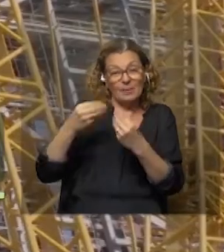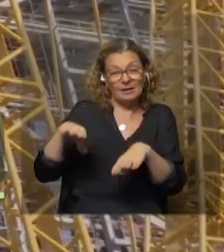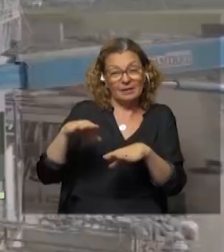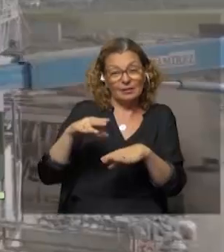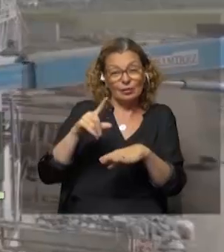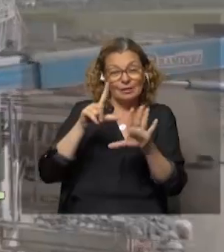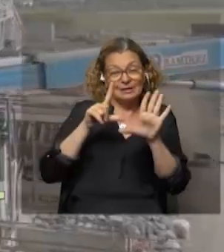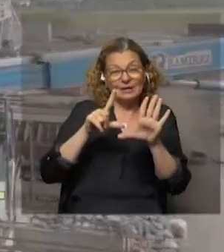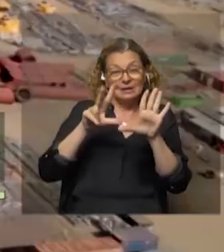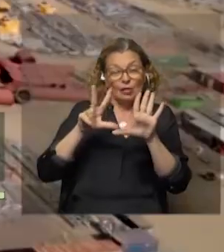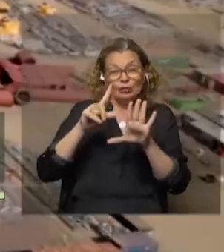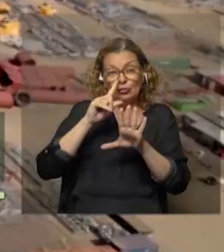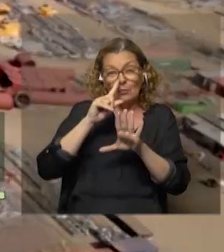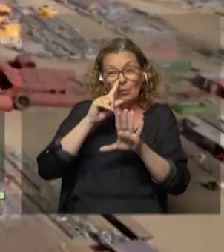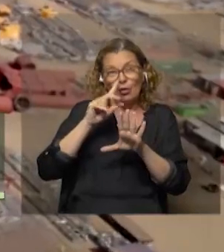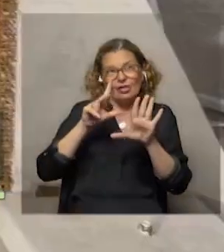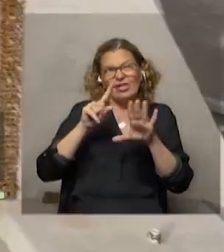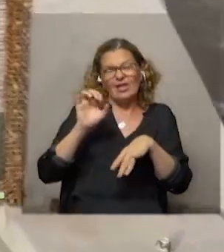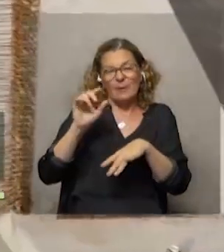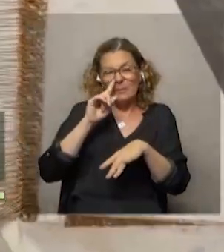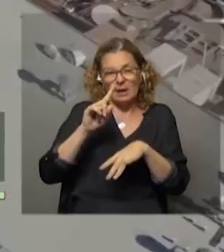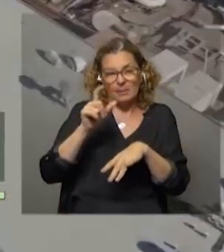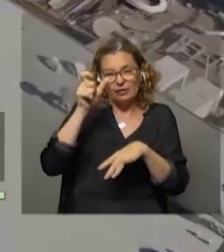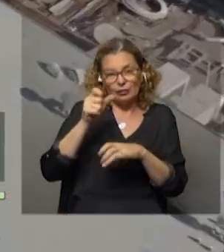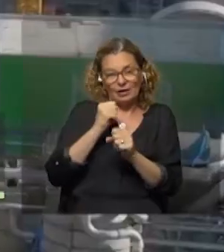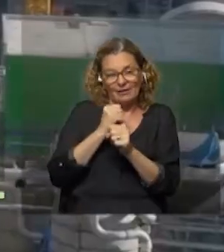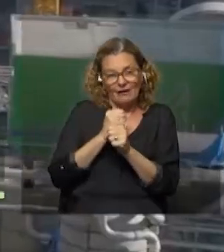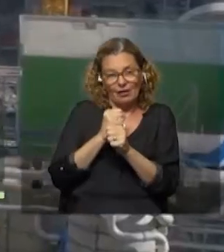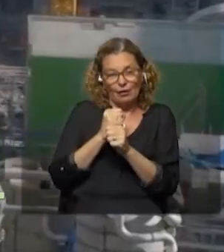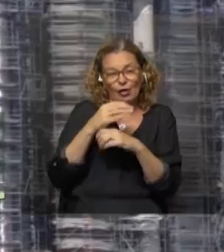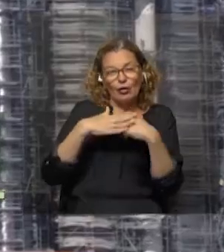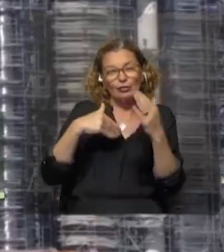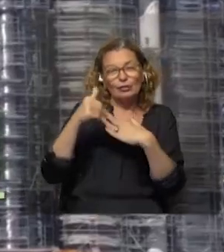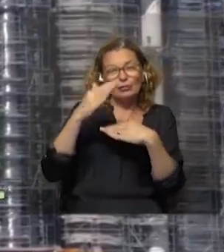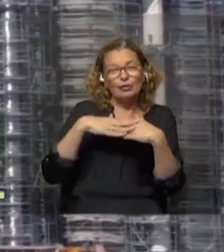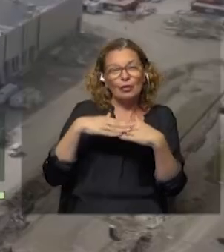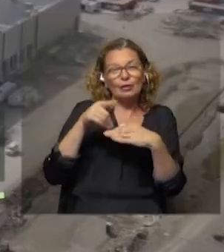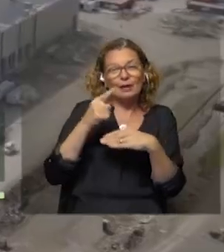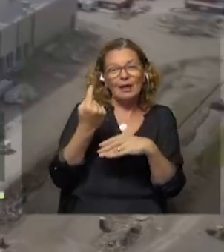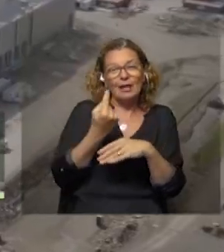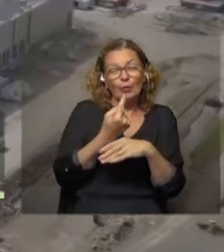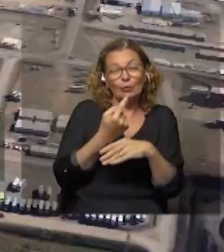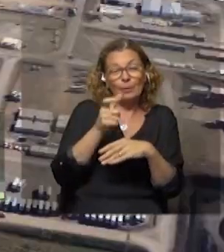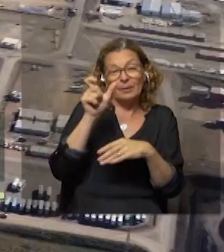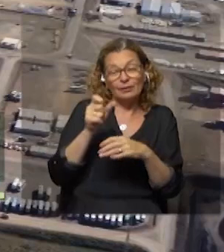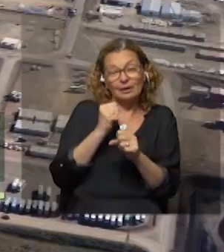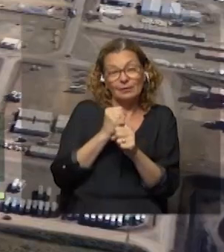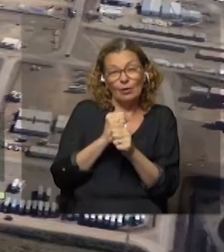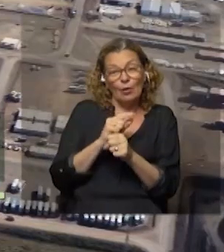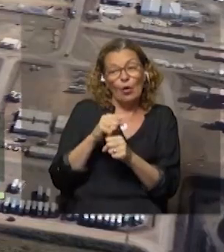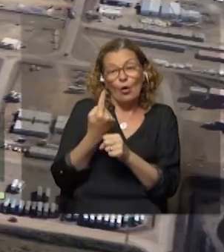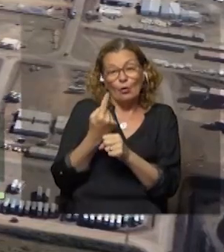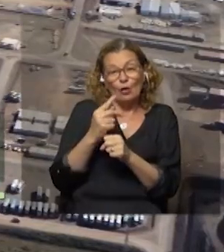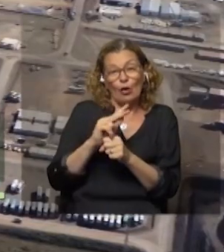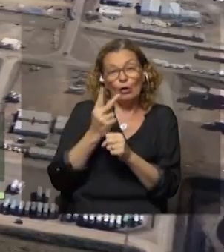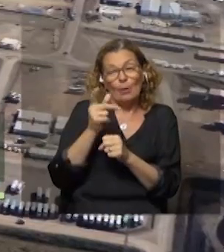entre siete u ocho o Diez mil puestos de trabajo y si vos la construcción tiene la particularidad que por cada puesto directo tiene uno